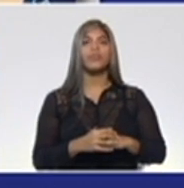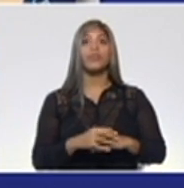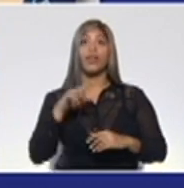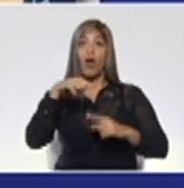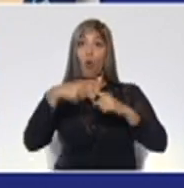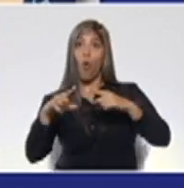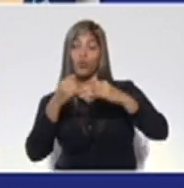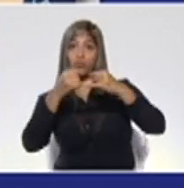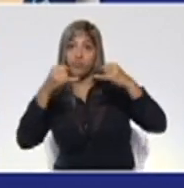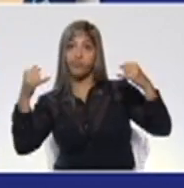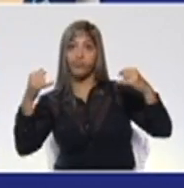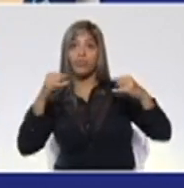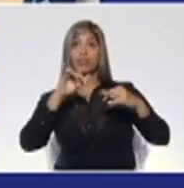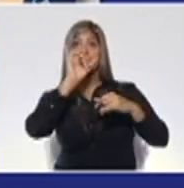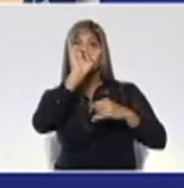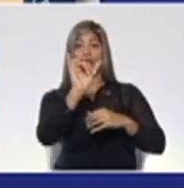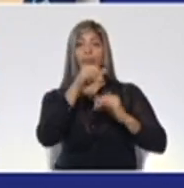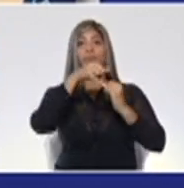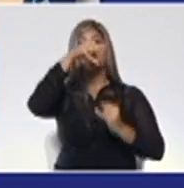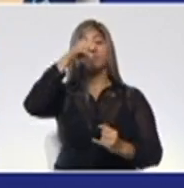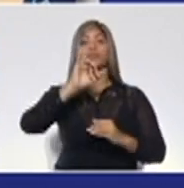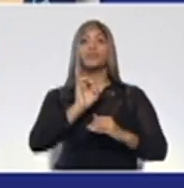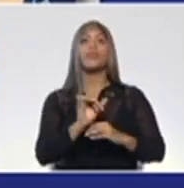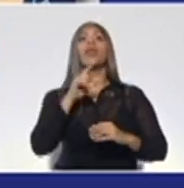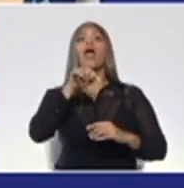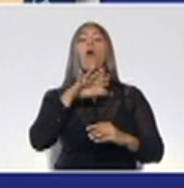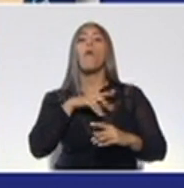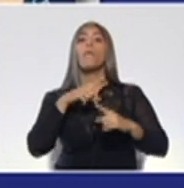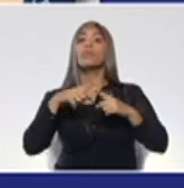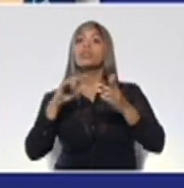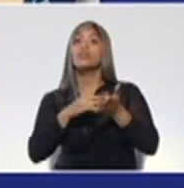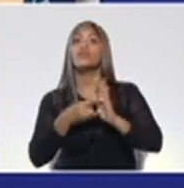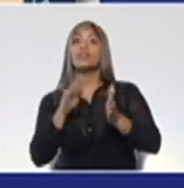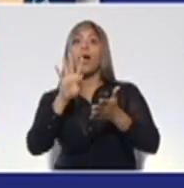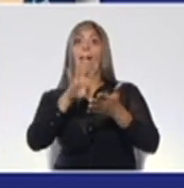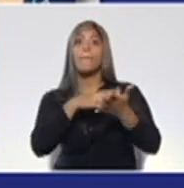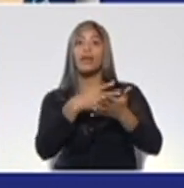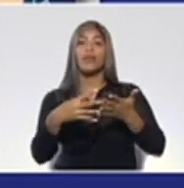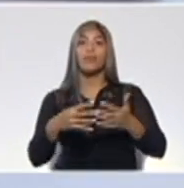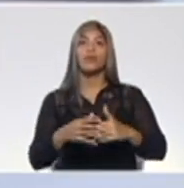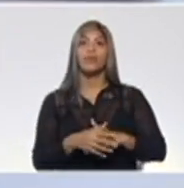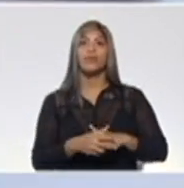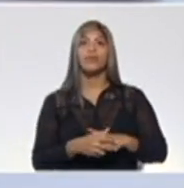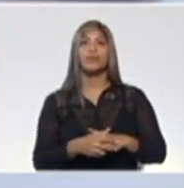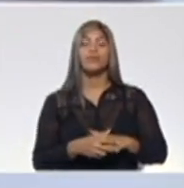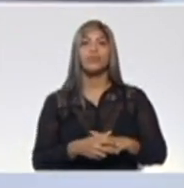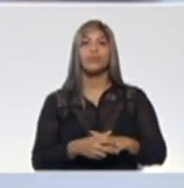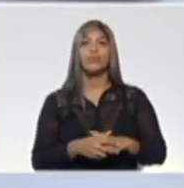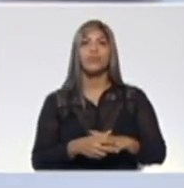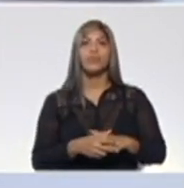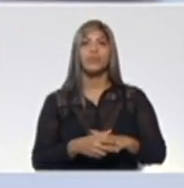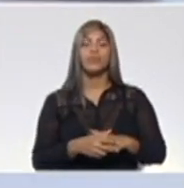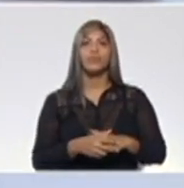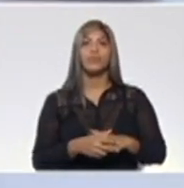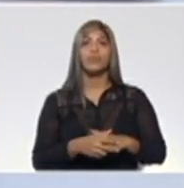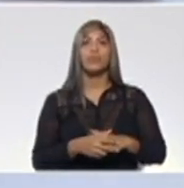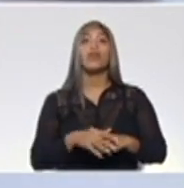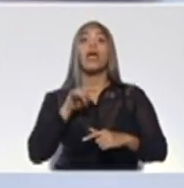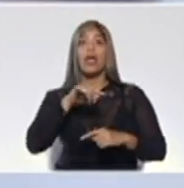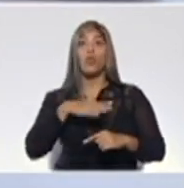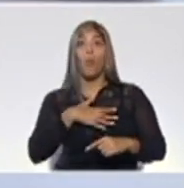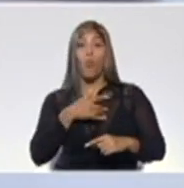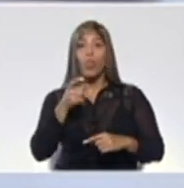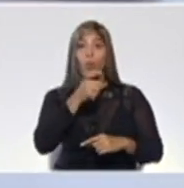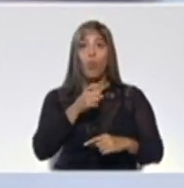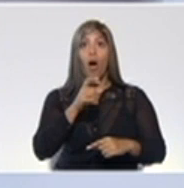eje Y, en ese orden, que esto también se llama en matemática par ordenado. Están ubicados en el sistema de